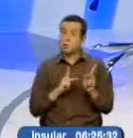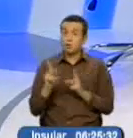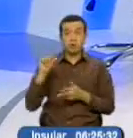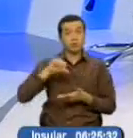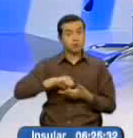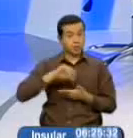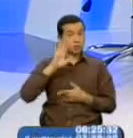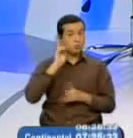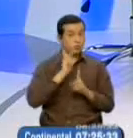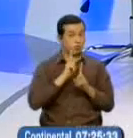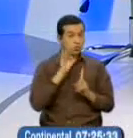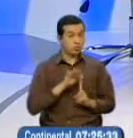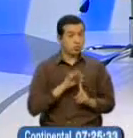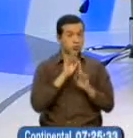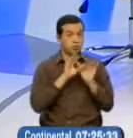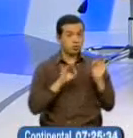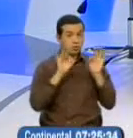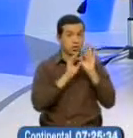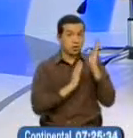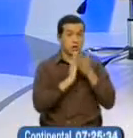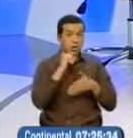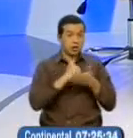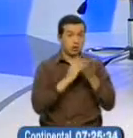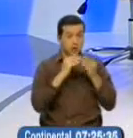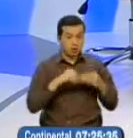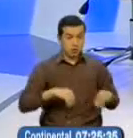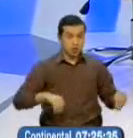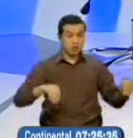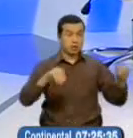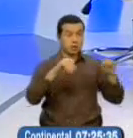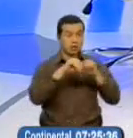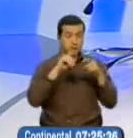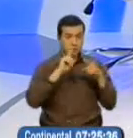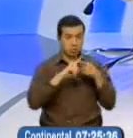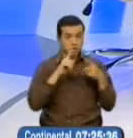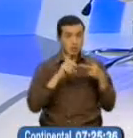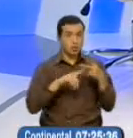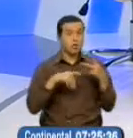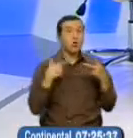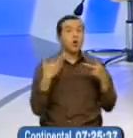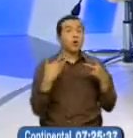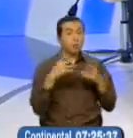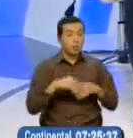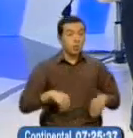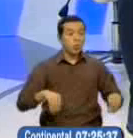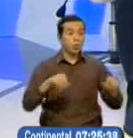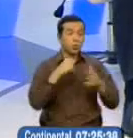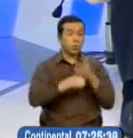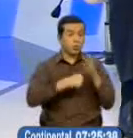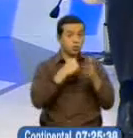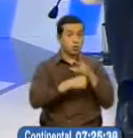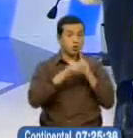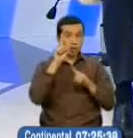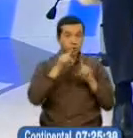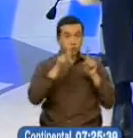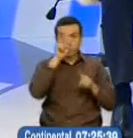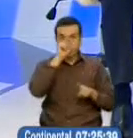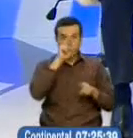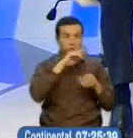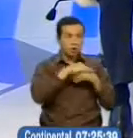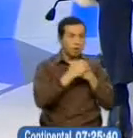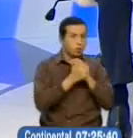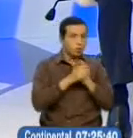los elementos importantes es el acceso al suelo, así la es. Forma como se usa el suelo y además la lucha contra la especulación de ese